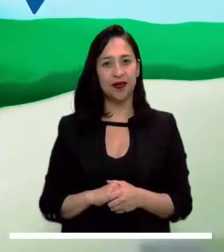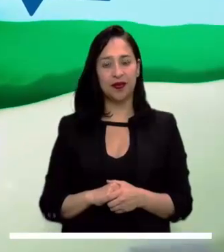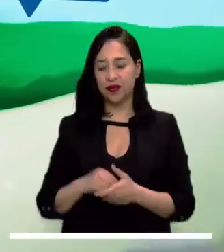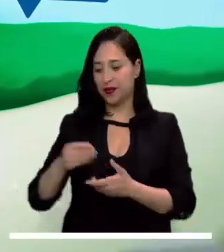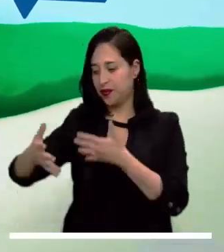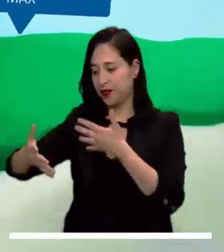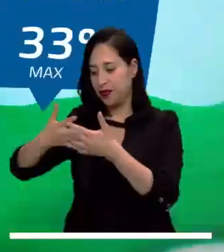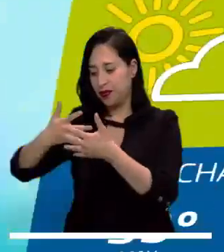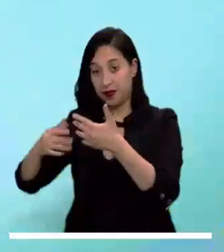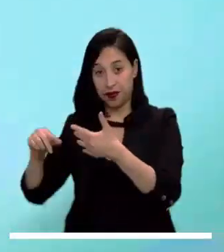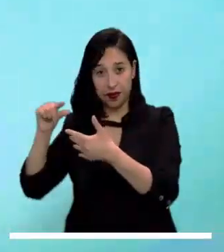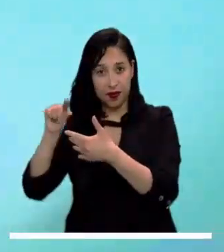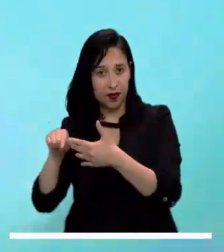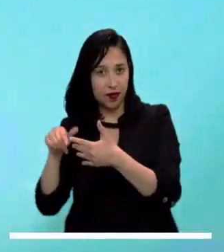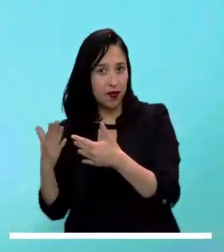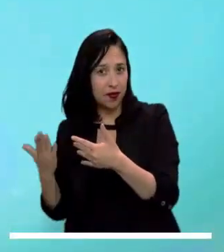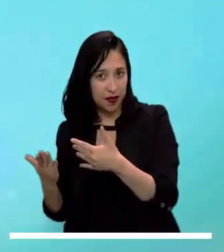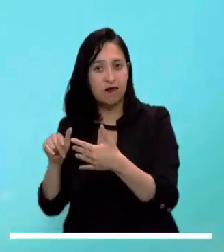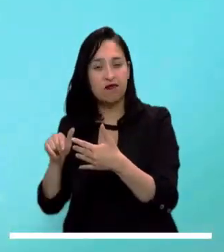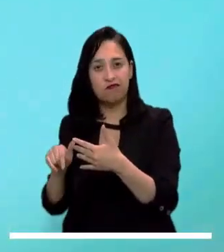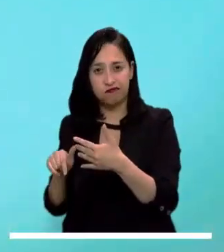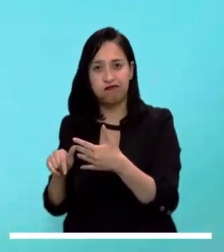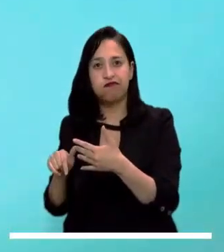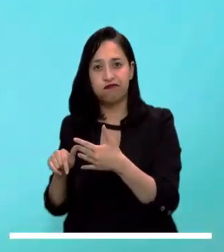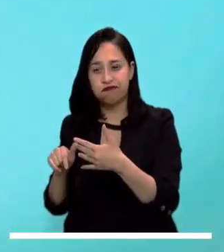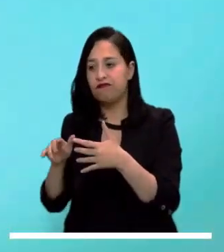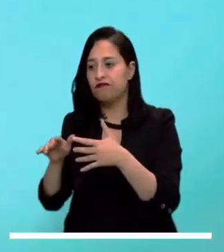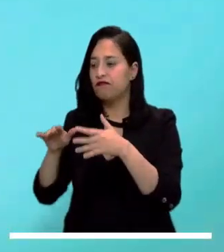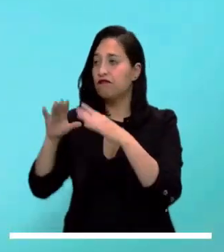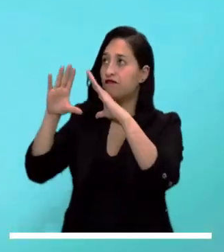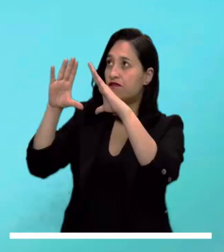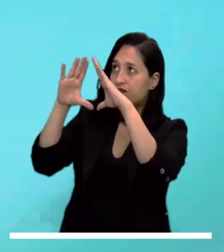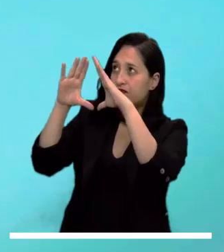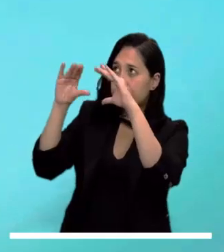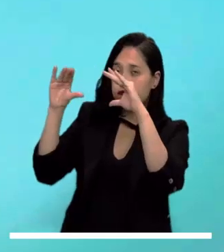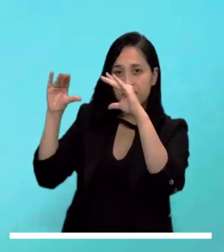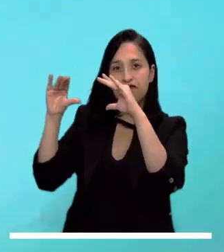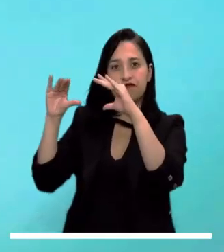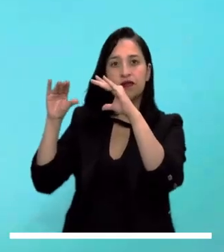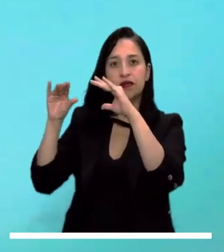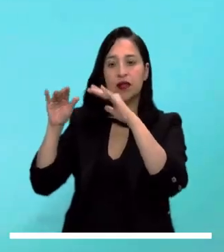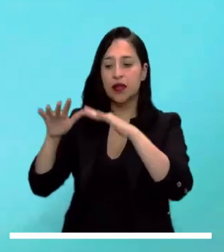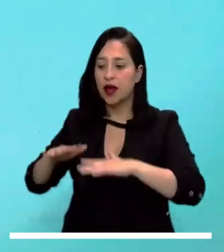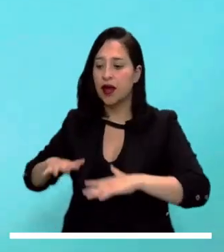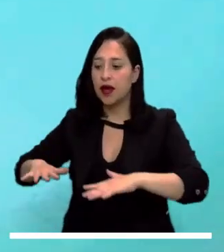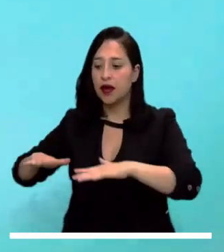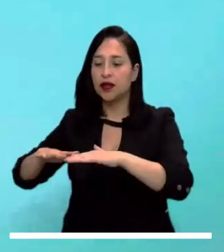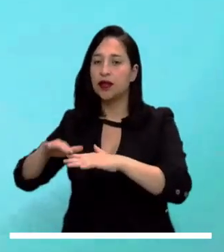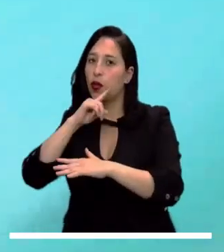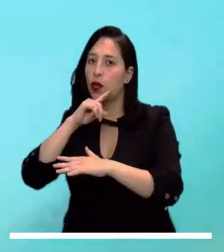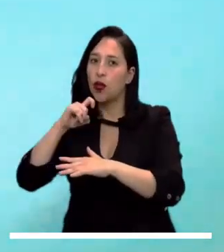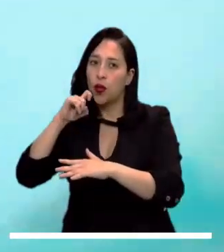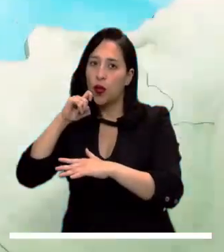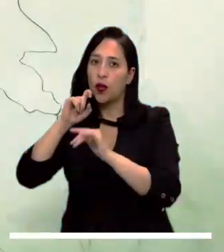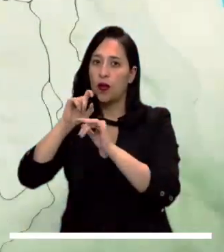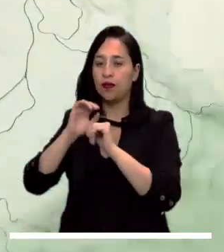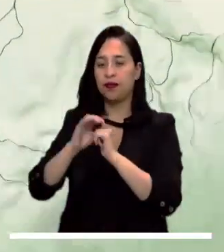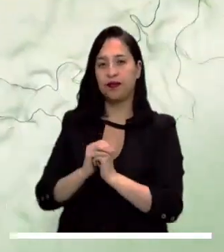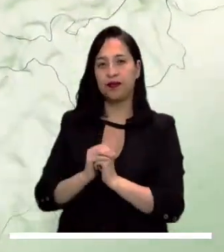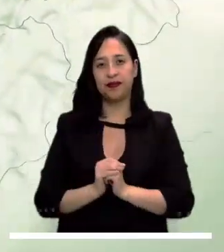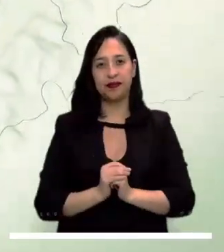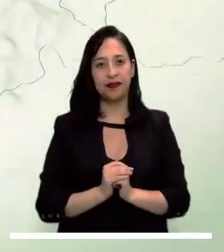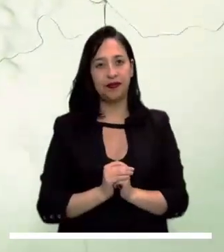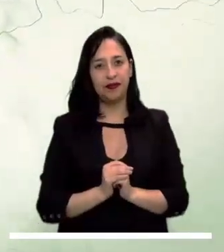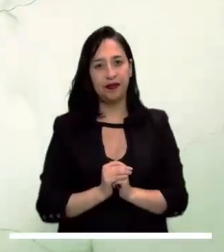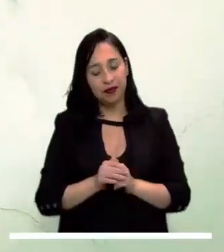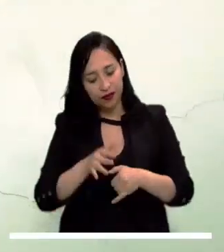De igual manera, en las islas de San Andrés y Providencia, tendremos un cielo con tendencia a la apertura y con condiciones secas a lo largo de la